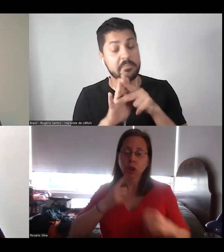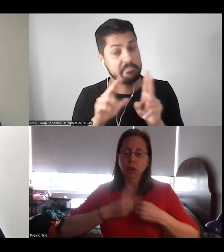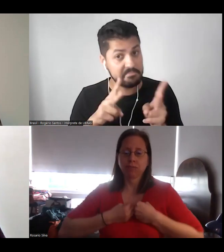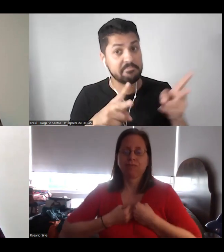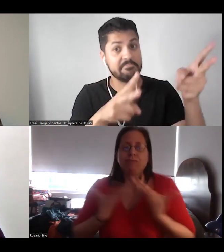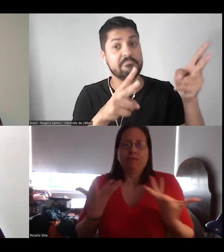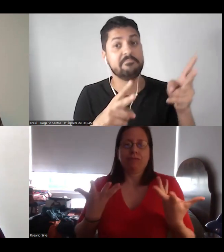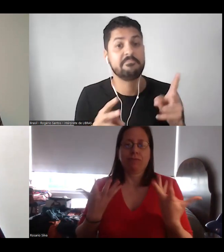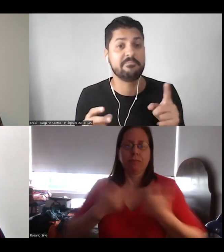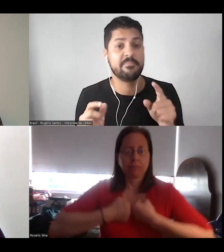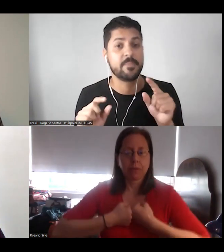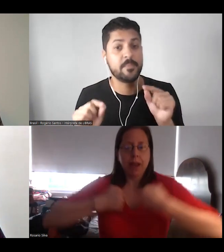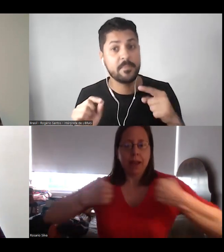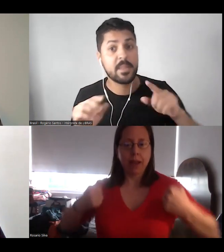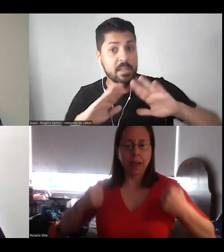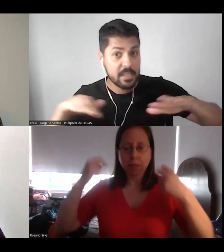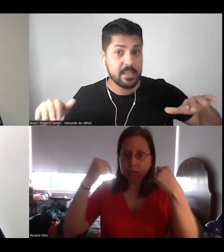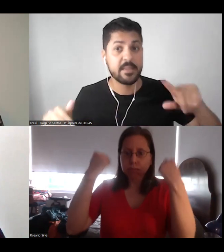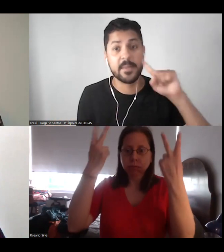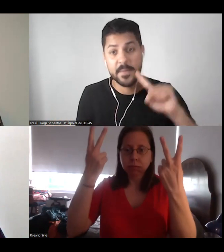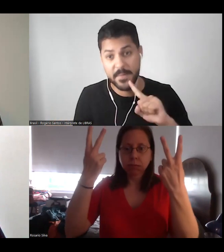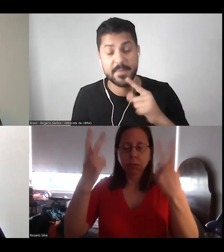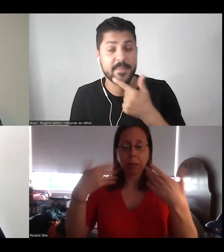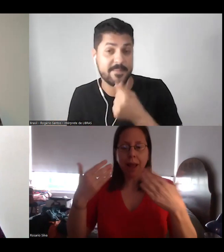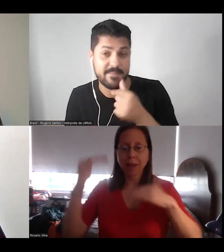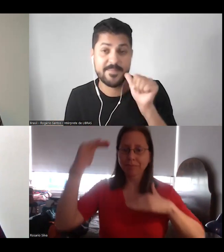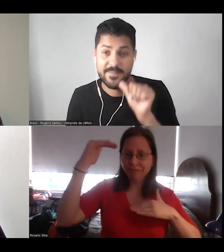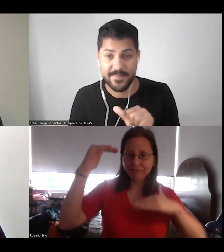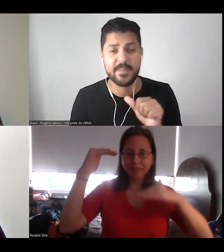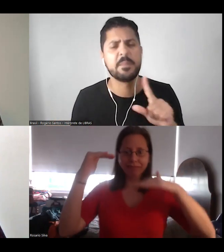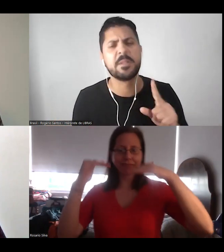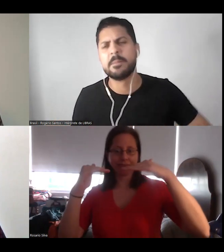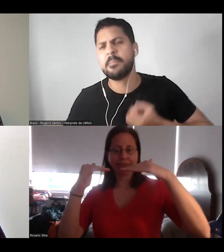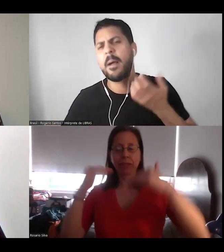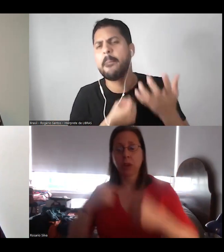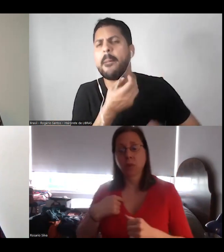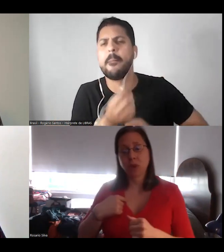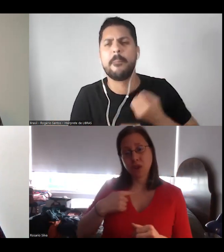que los niños y niñas sordas puedan expresarse, puedan atreverse